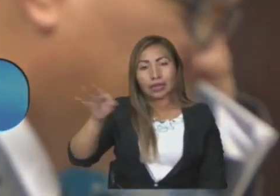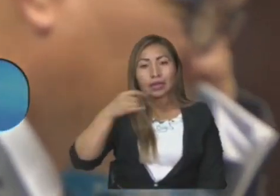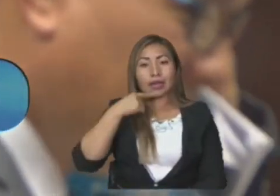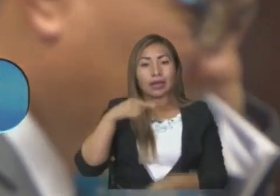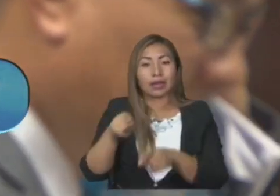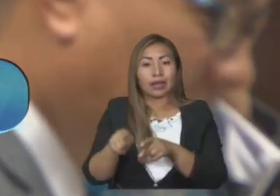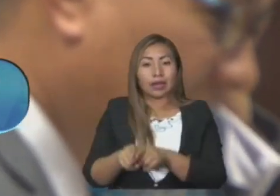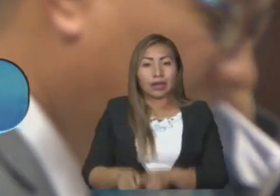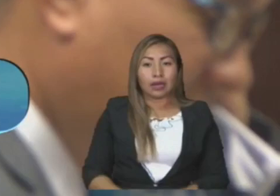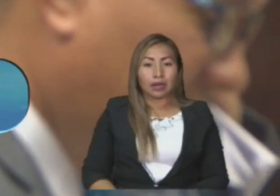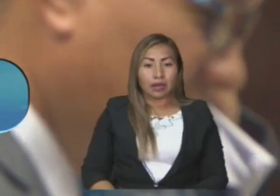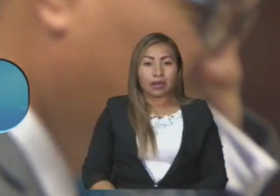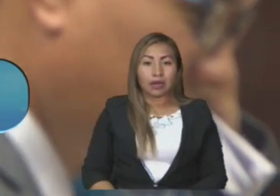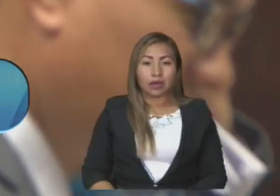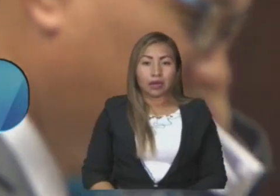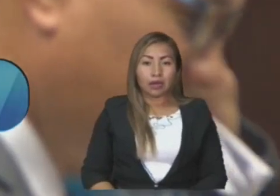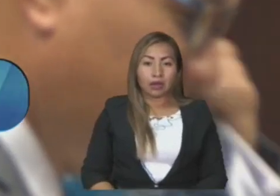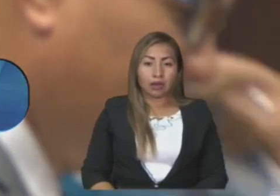de Colombia.